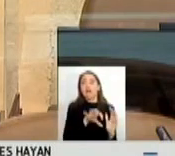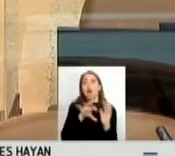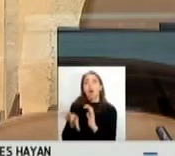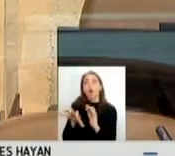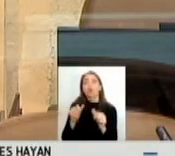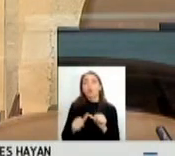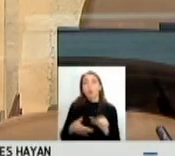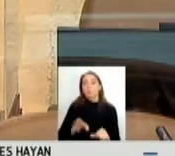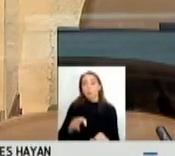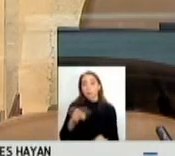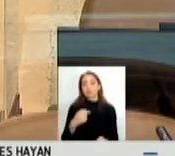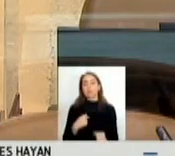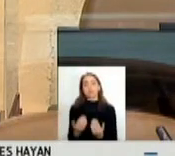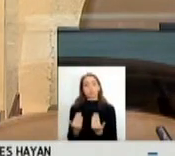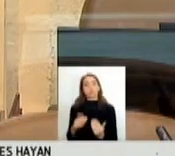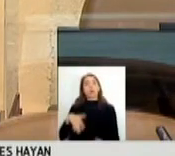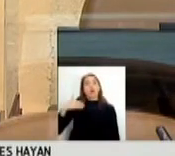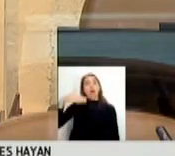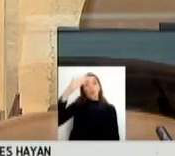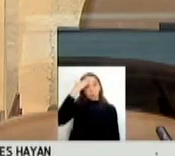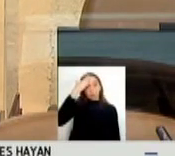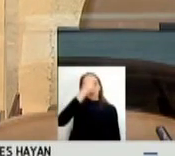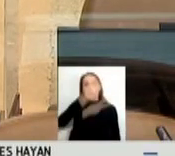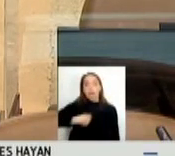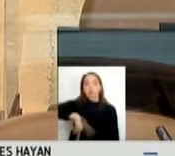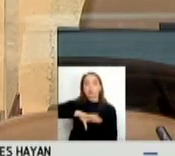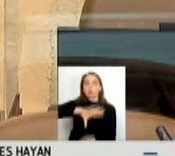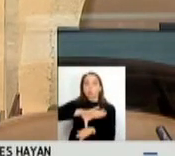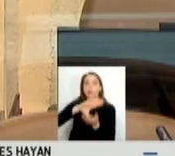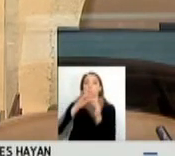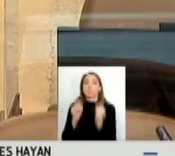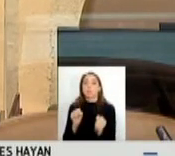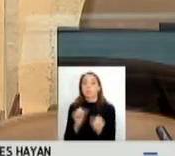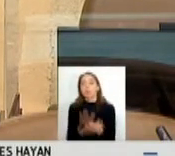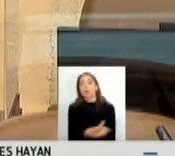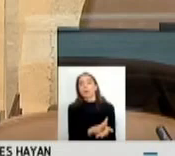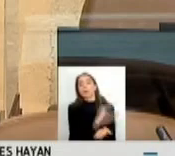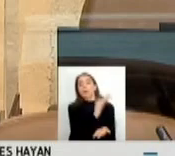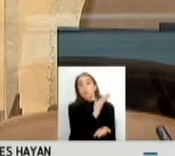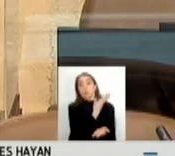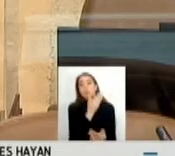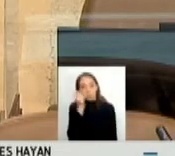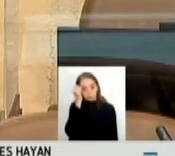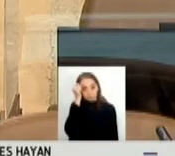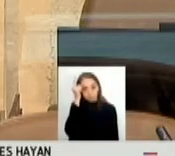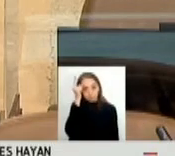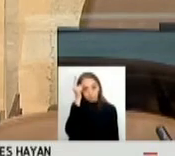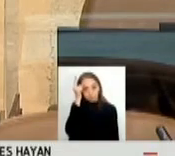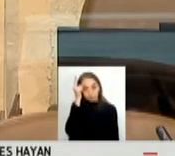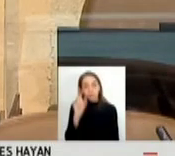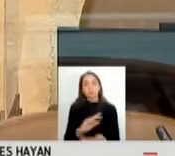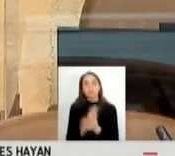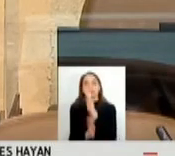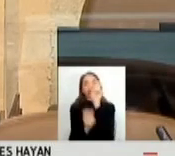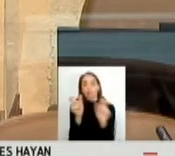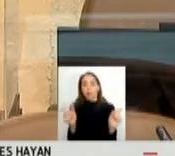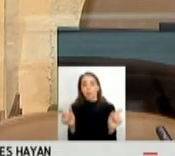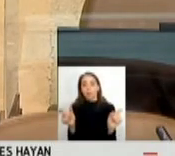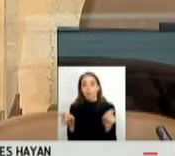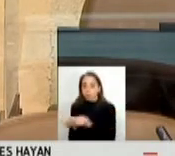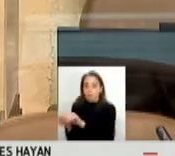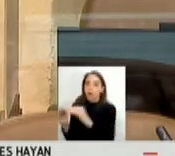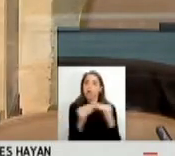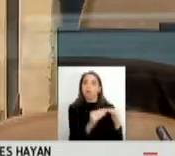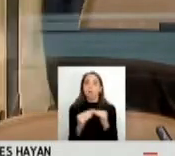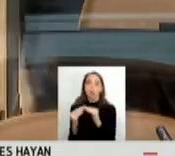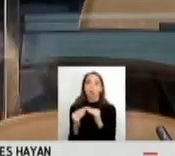Yo espero que algún día en nuestro país realmente se pueda superar y que entendamos que todas las personas seamos iguales. Por muy